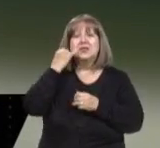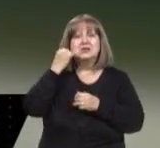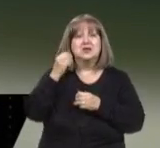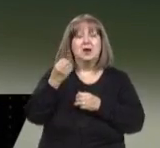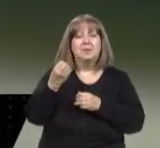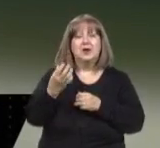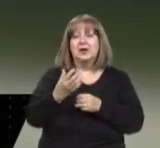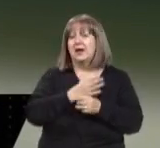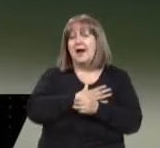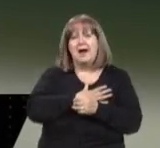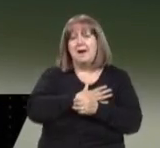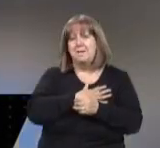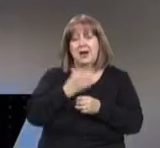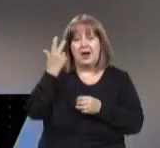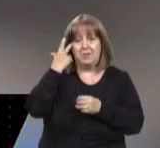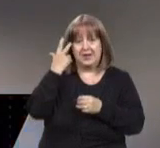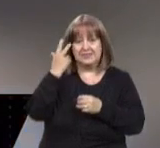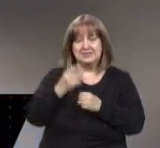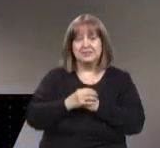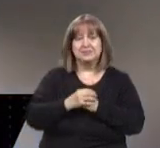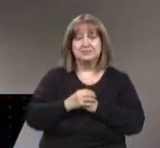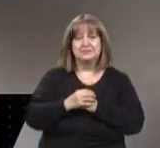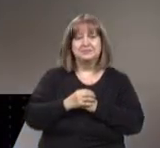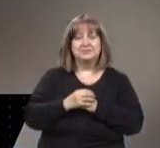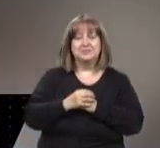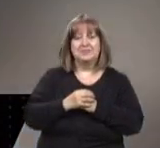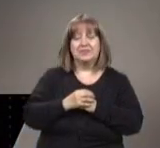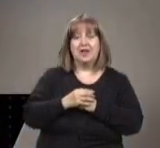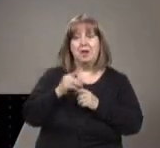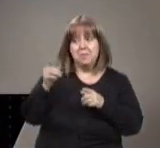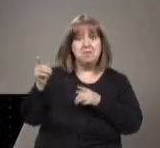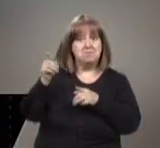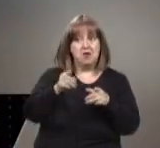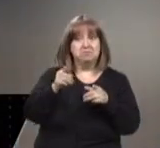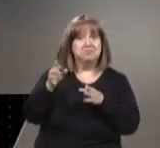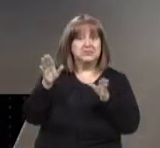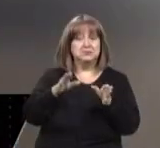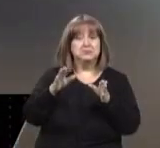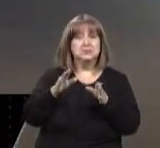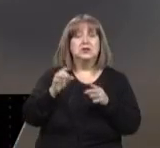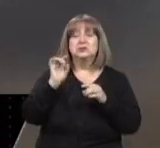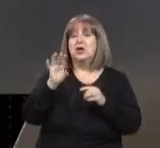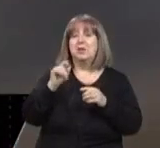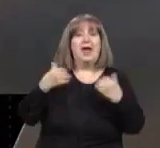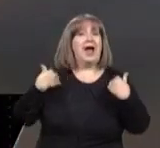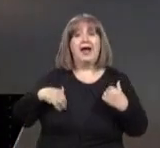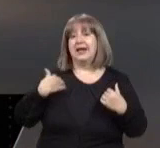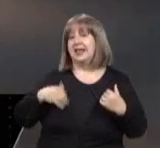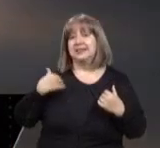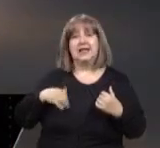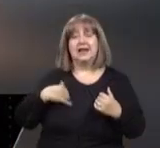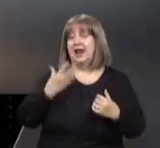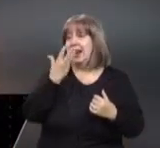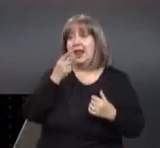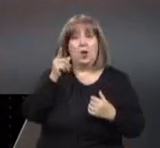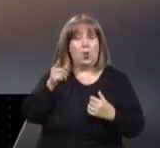una de las tribunas que eran de hinchas indios que habían llegado allí para alentar a la selección. El furor que tienen por